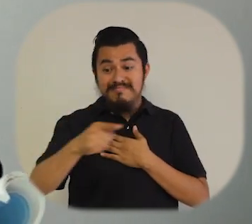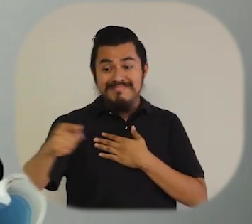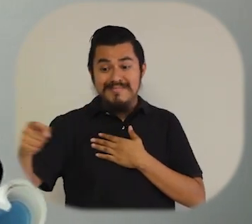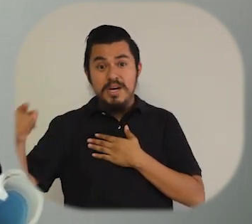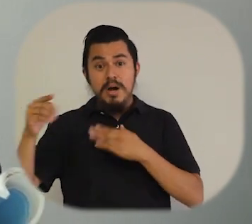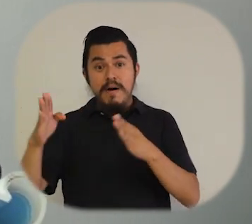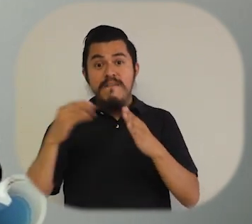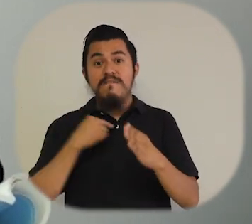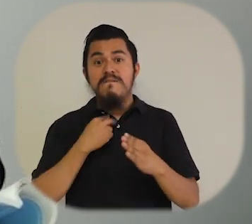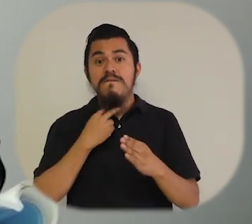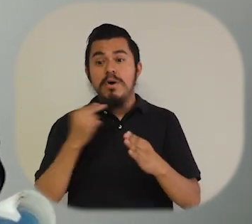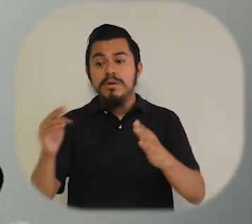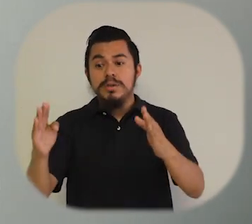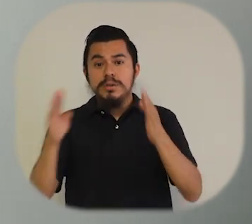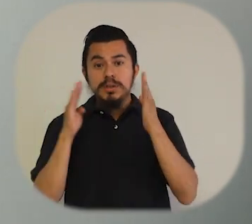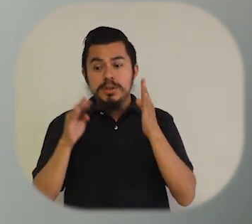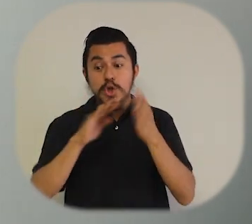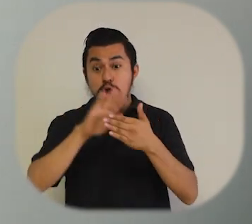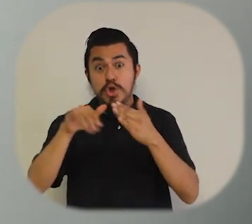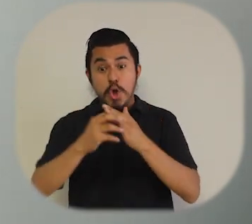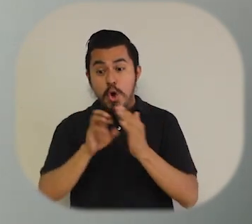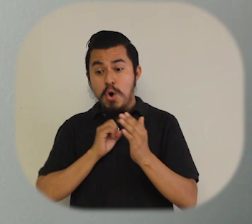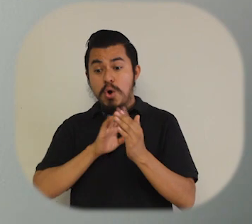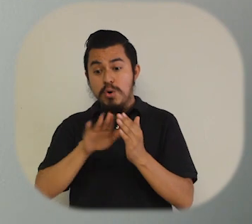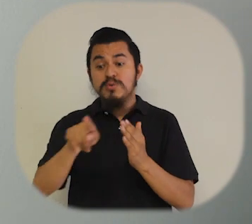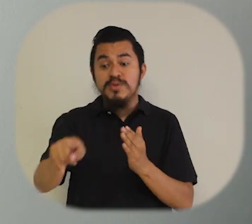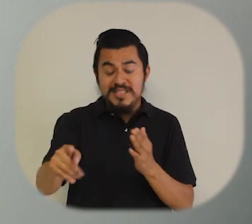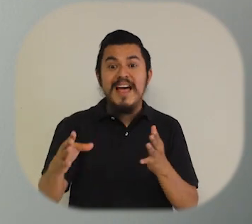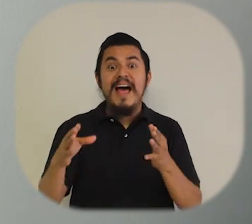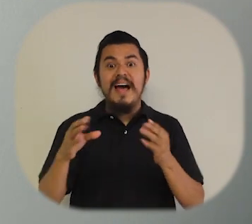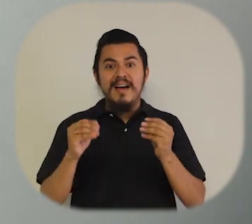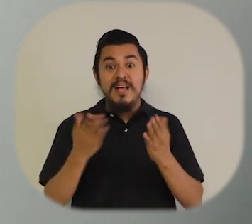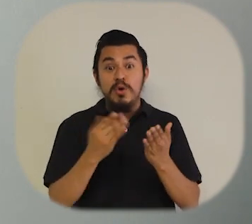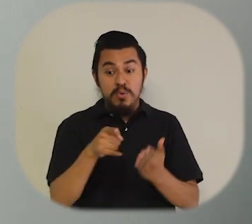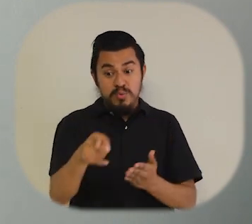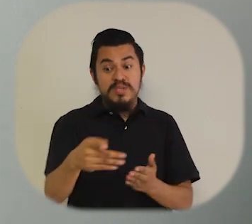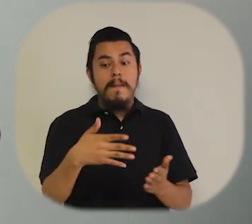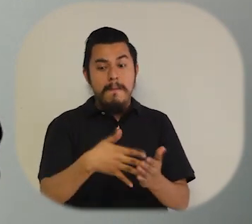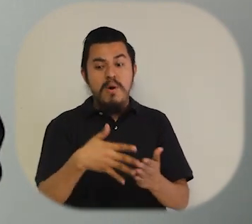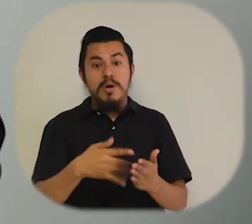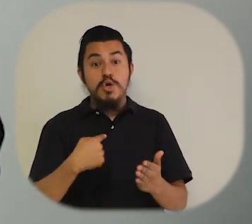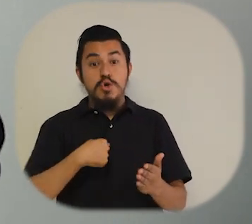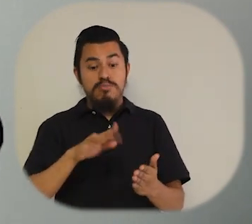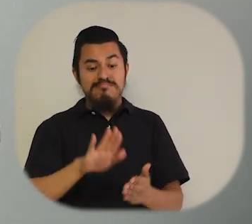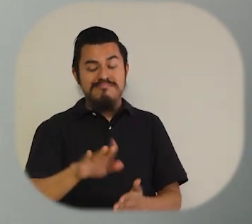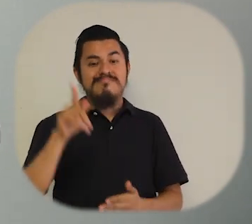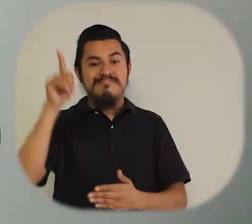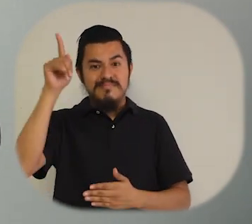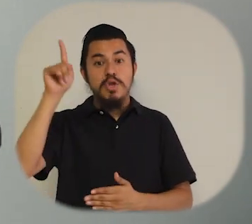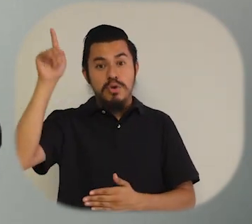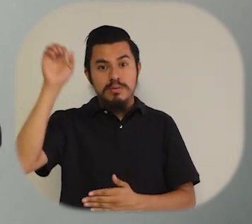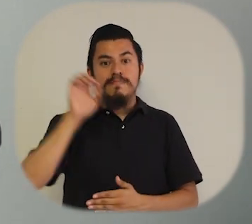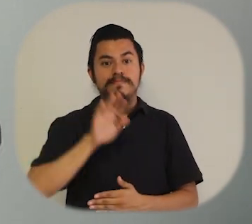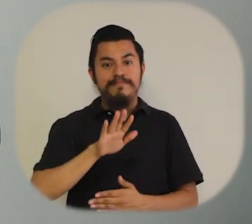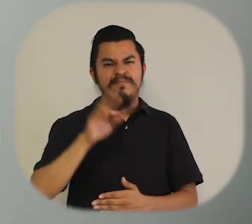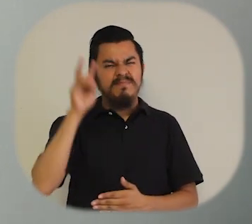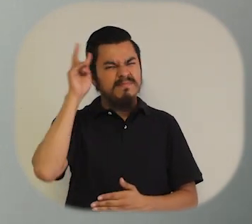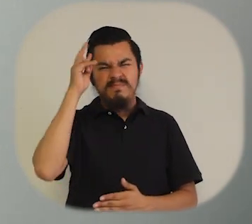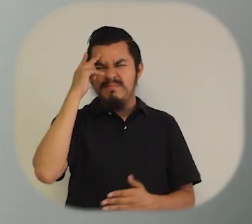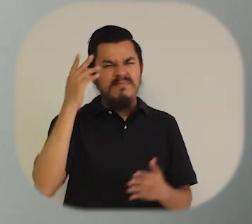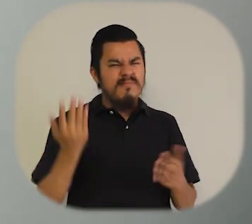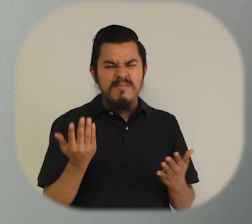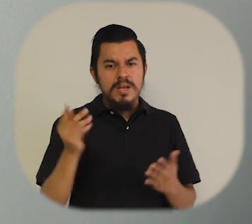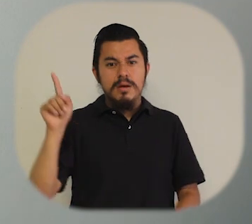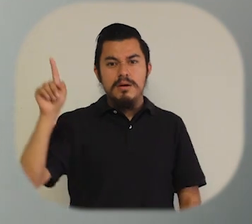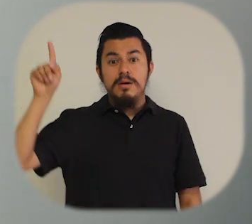todo lo que yo os mando, y entonces vosotros seréis por mí mi pueblo y yo seré vuestro Dios, dice Dios. Es decir,